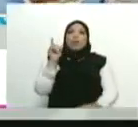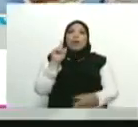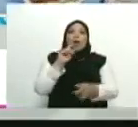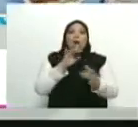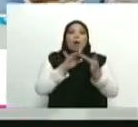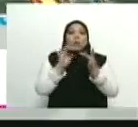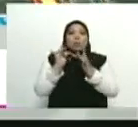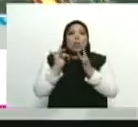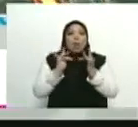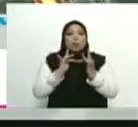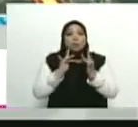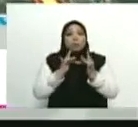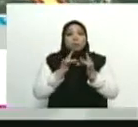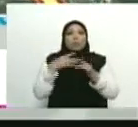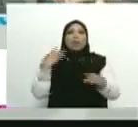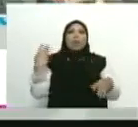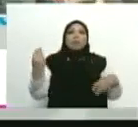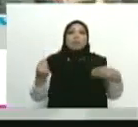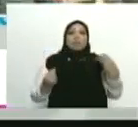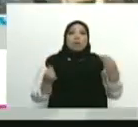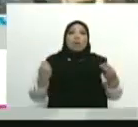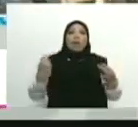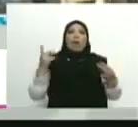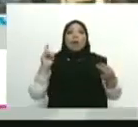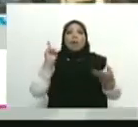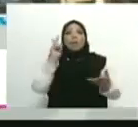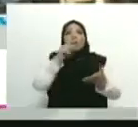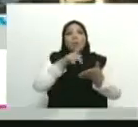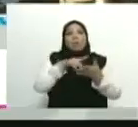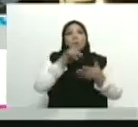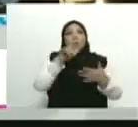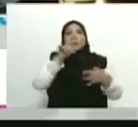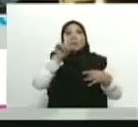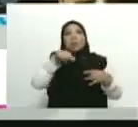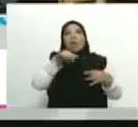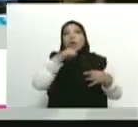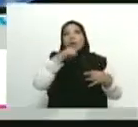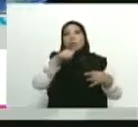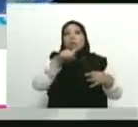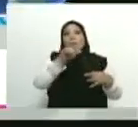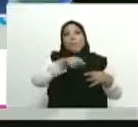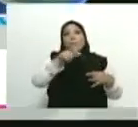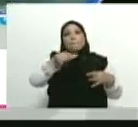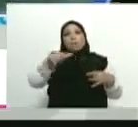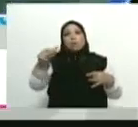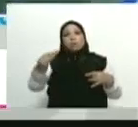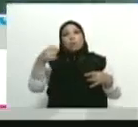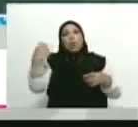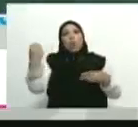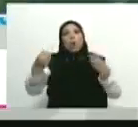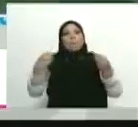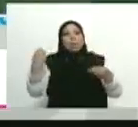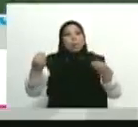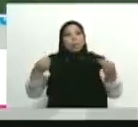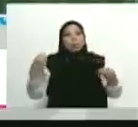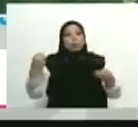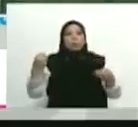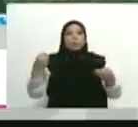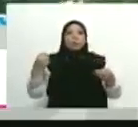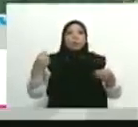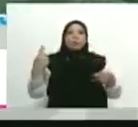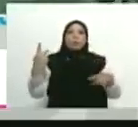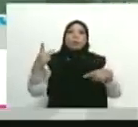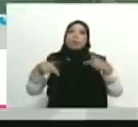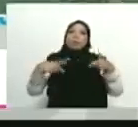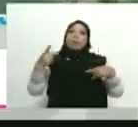articulado perfectamente con un criollo, Manuel Manrique, pero además hay gente como Tomás Vega, como Pedro Lucas